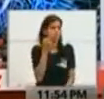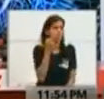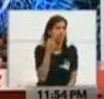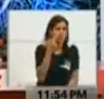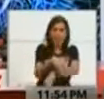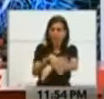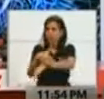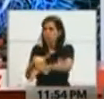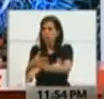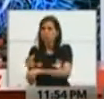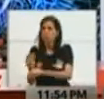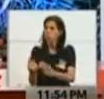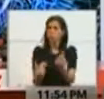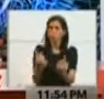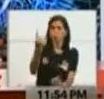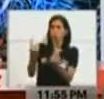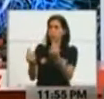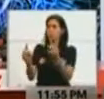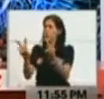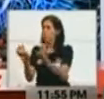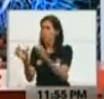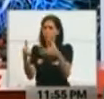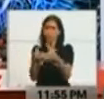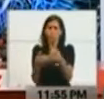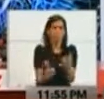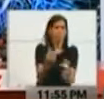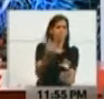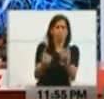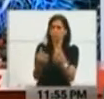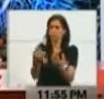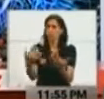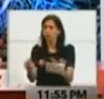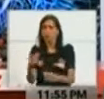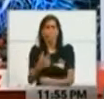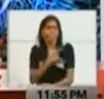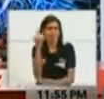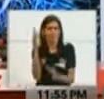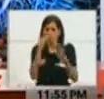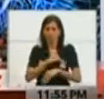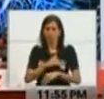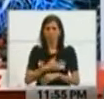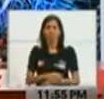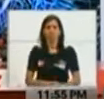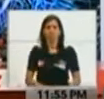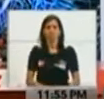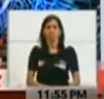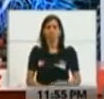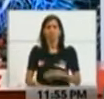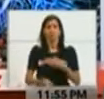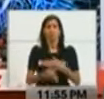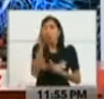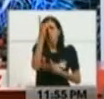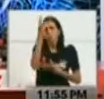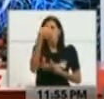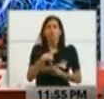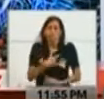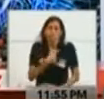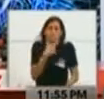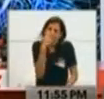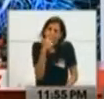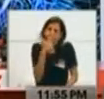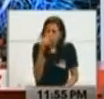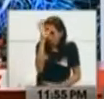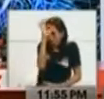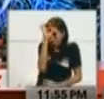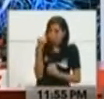talento nuevo, una persona, un grupo. Se perdió la pena, pues. El único que sigue con pena soy yo, que no sabe ni bailar. Pero